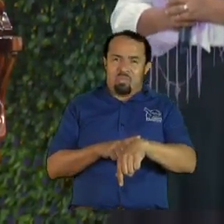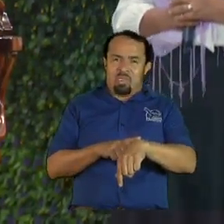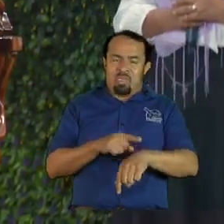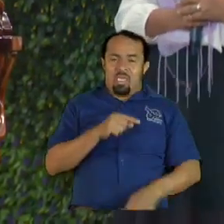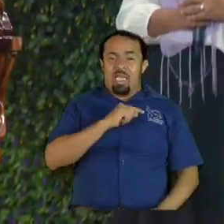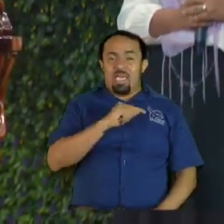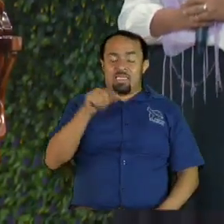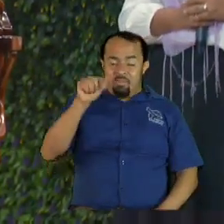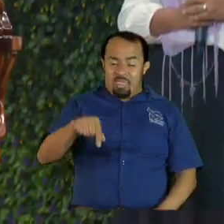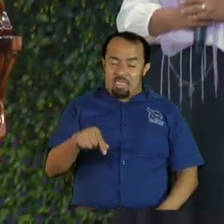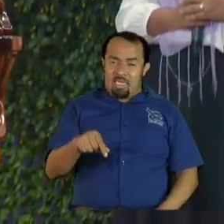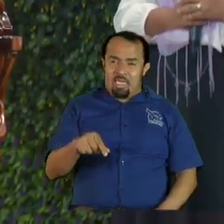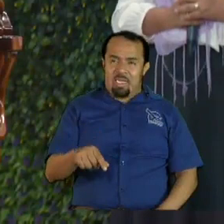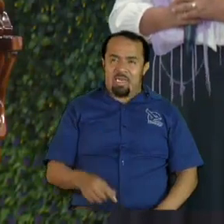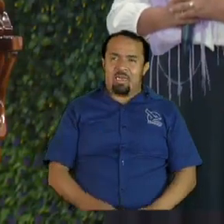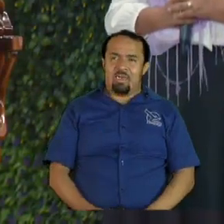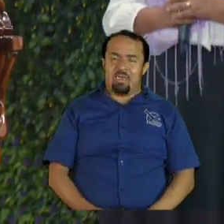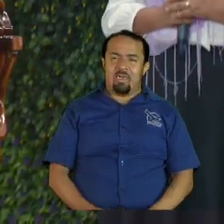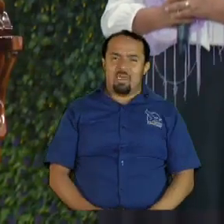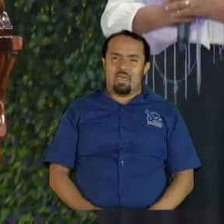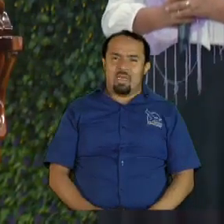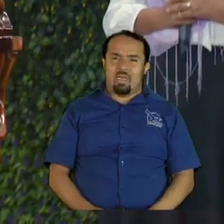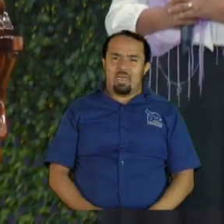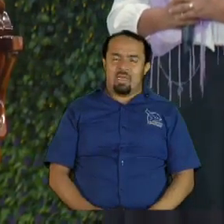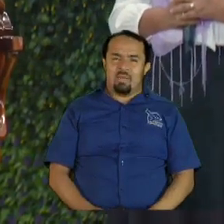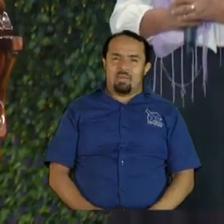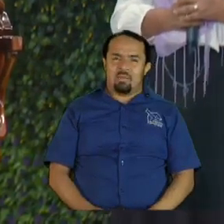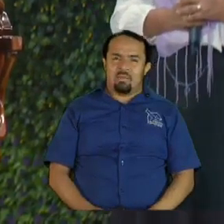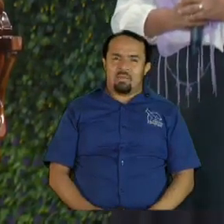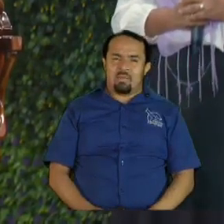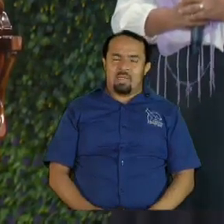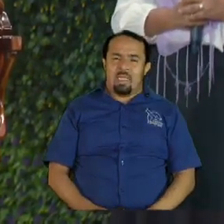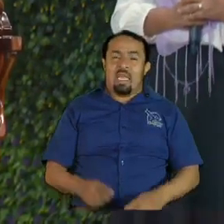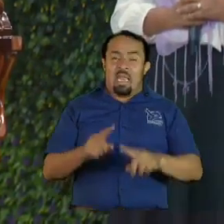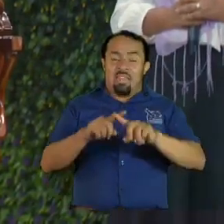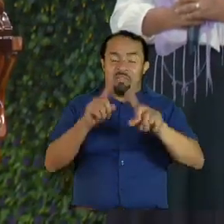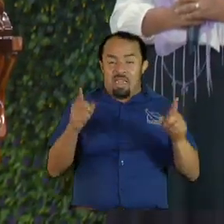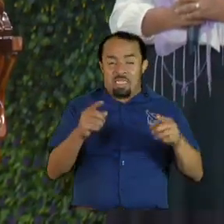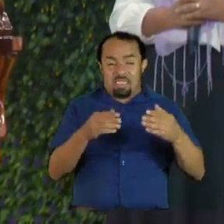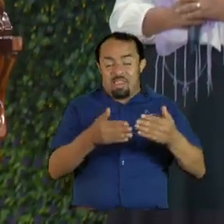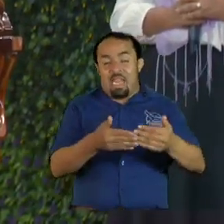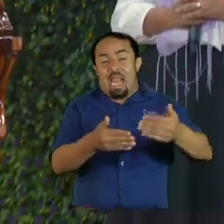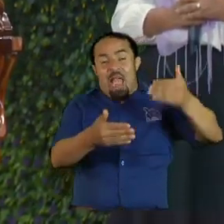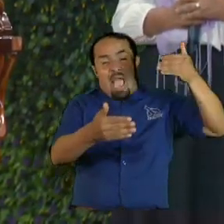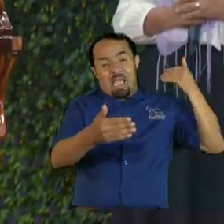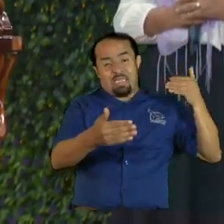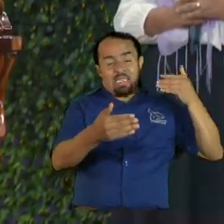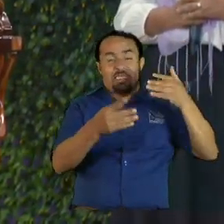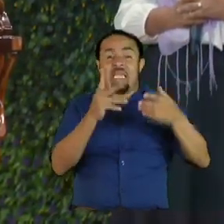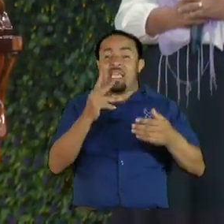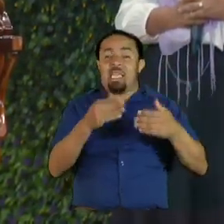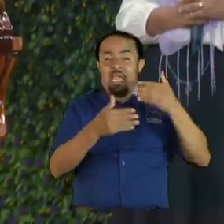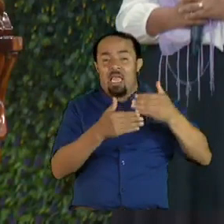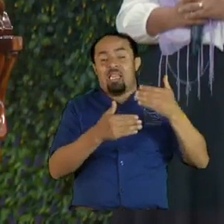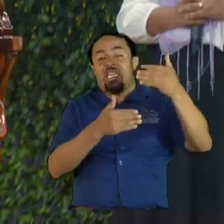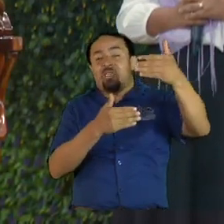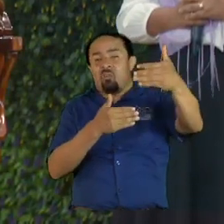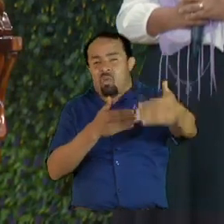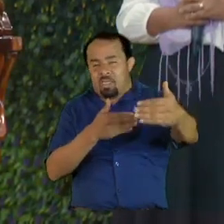este va a ser el parteaguas en tu vida, el antes y después. Arrodíllate